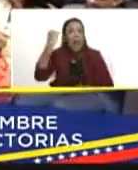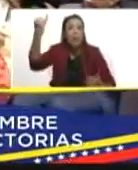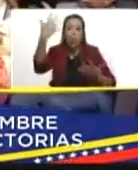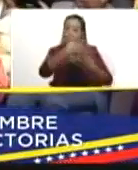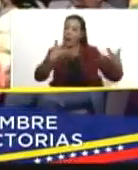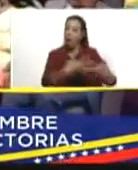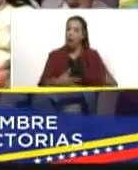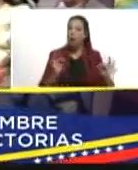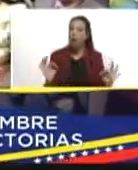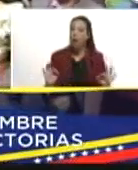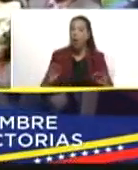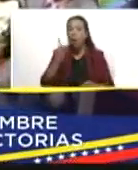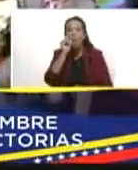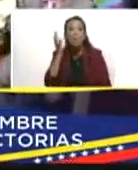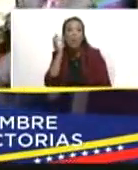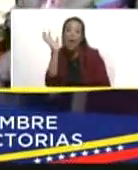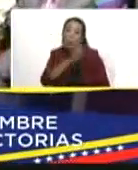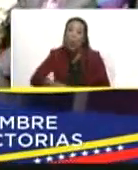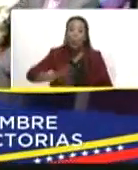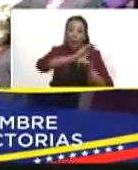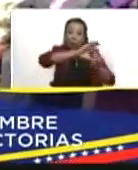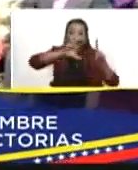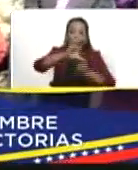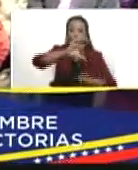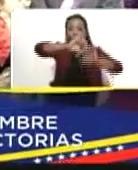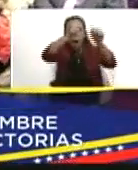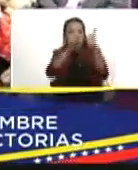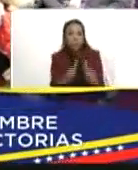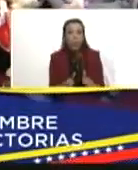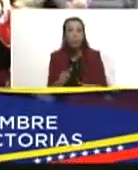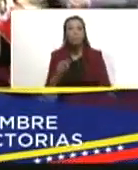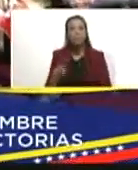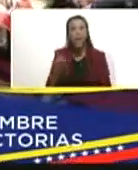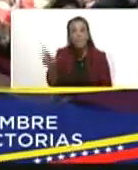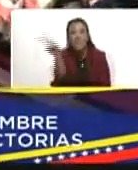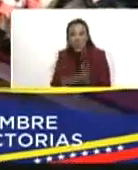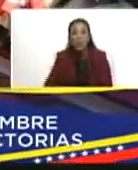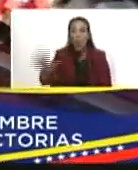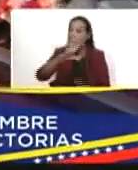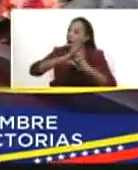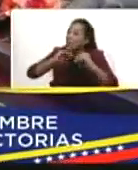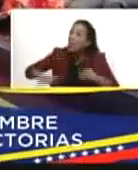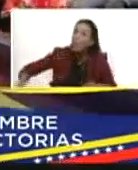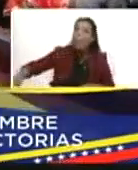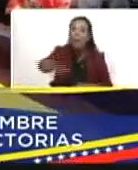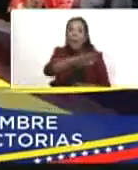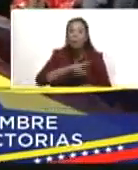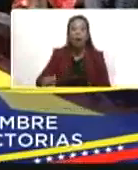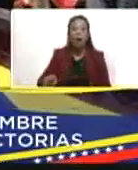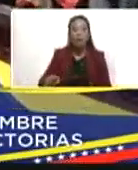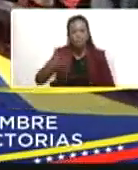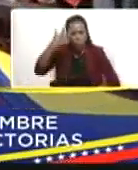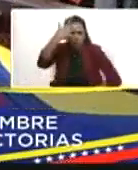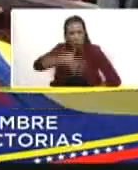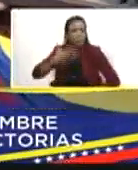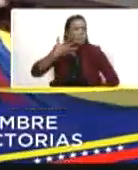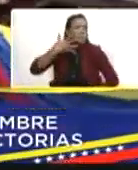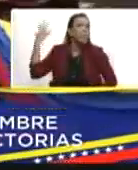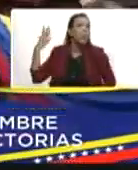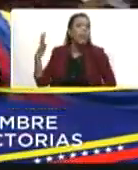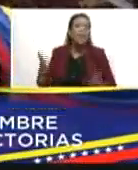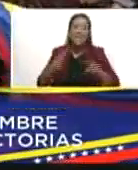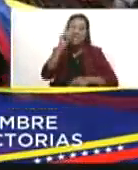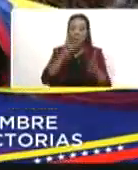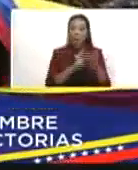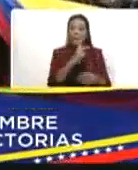intelectuales hombres y mujeres de la cultura Venezuela toda protagonista de esta épica del